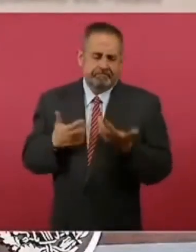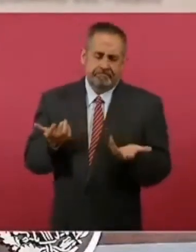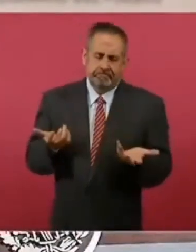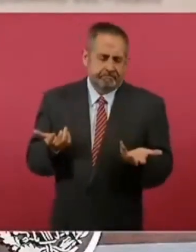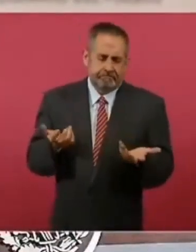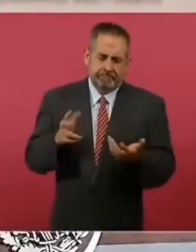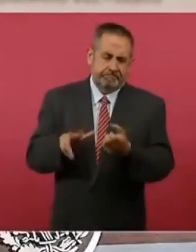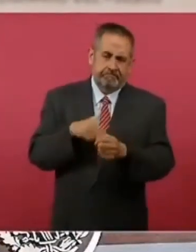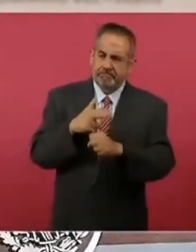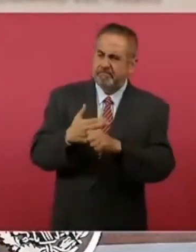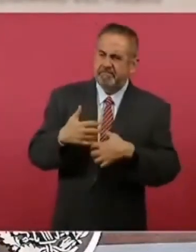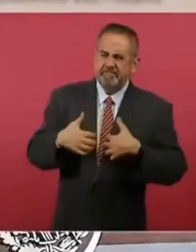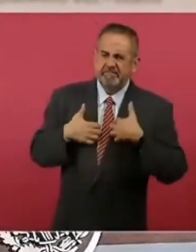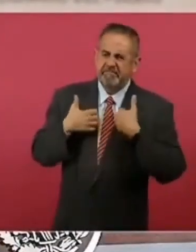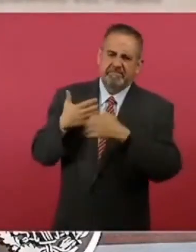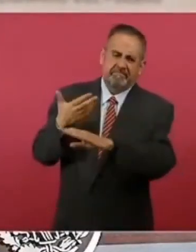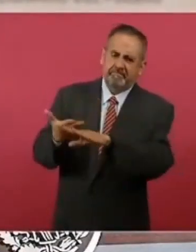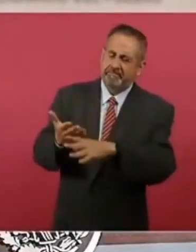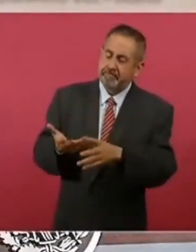natural.